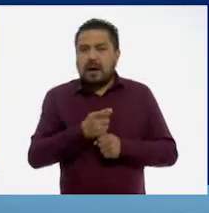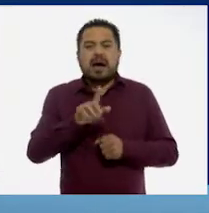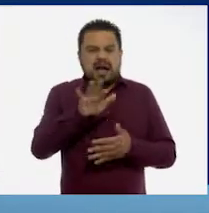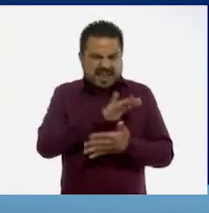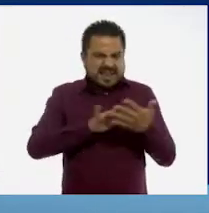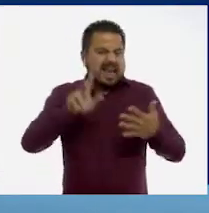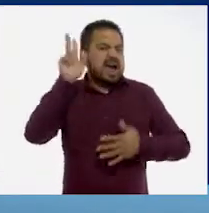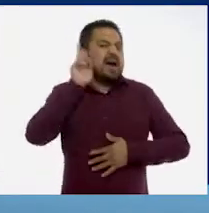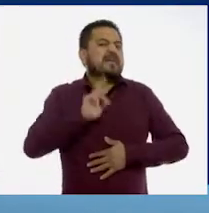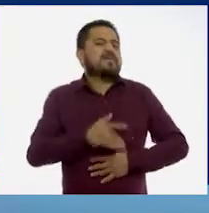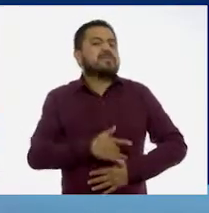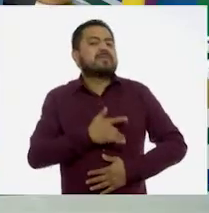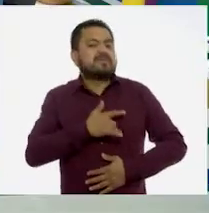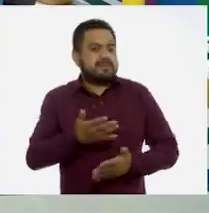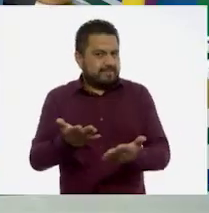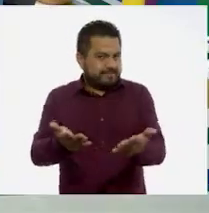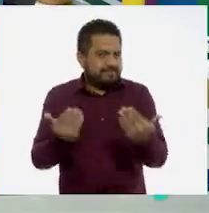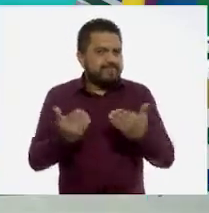a ver qué les parece.